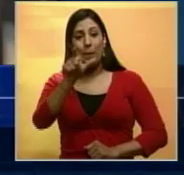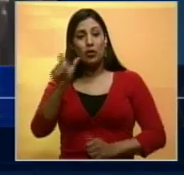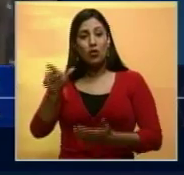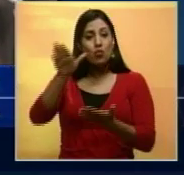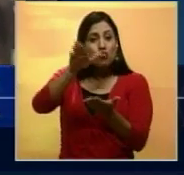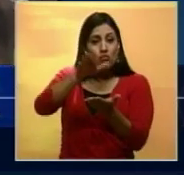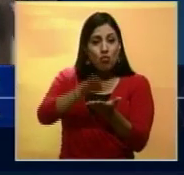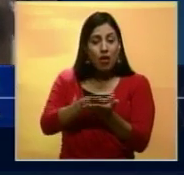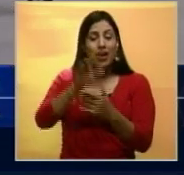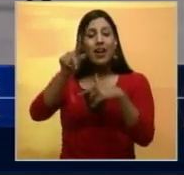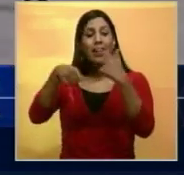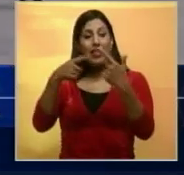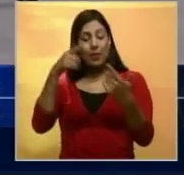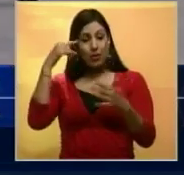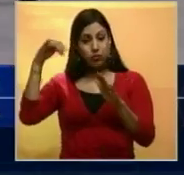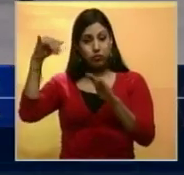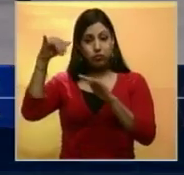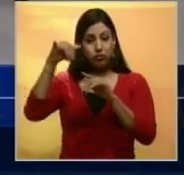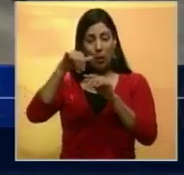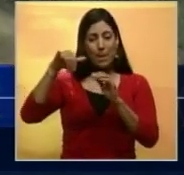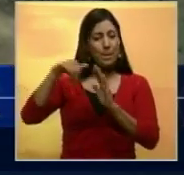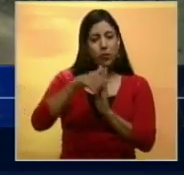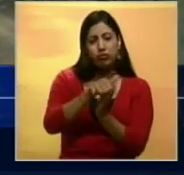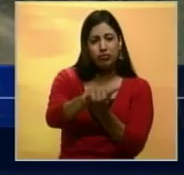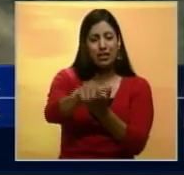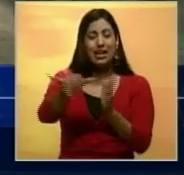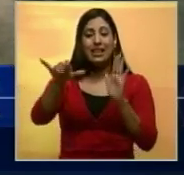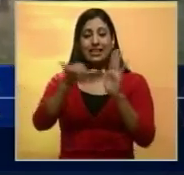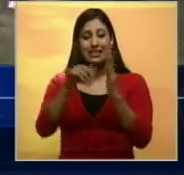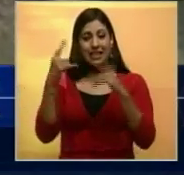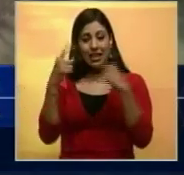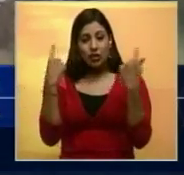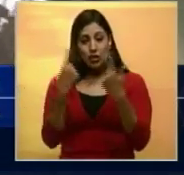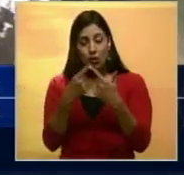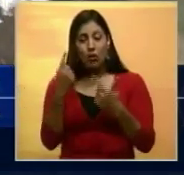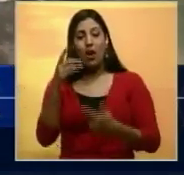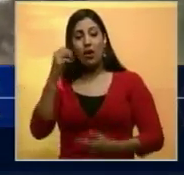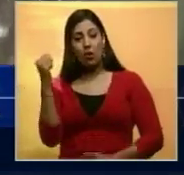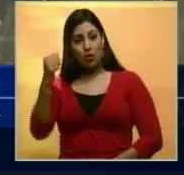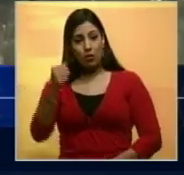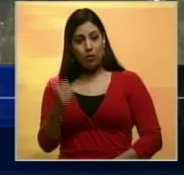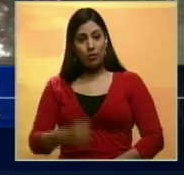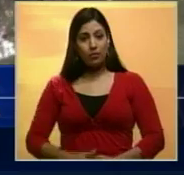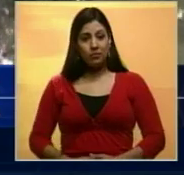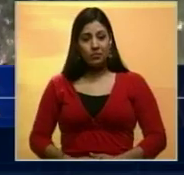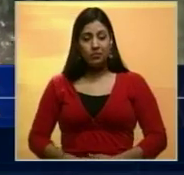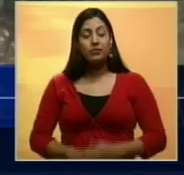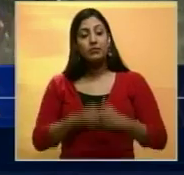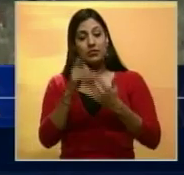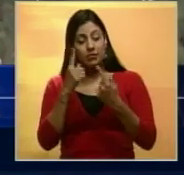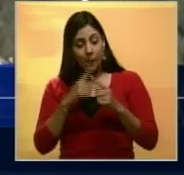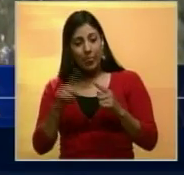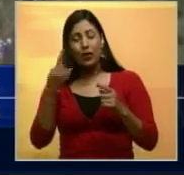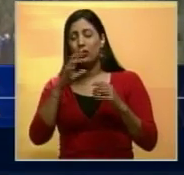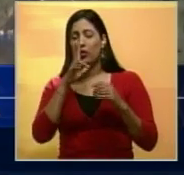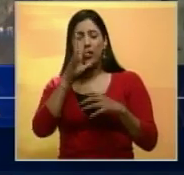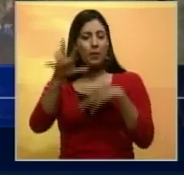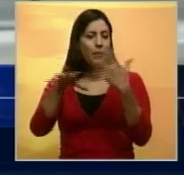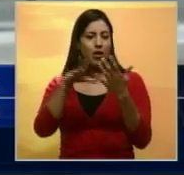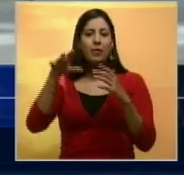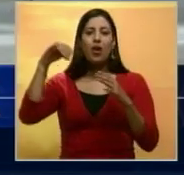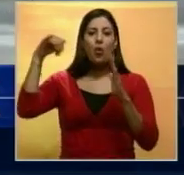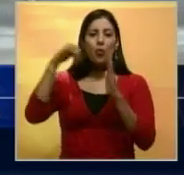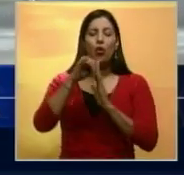fallecidos luego de que la aeronave se estrellara cerca de la ciudad de Medellín, en Colombia. Otra catástrofe fue la del